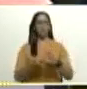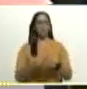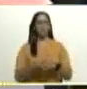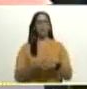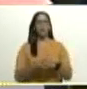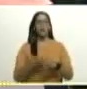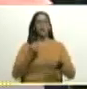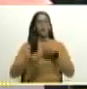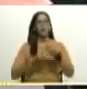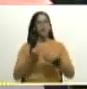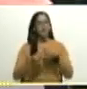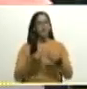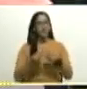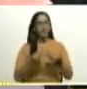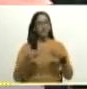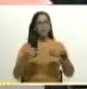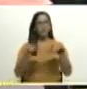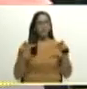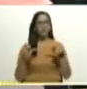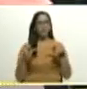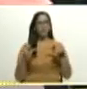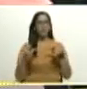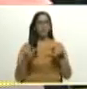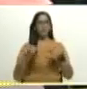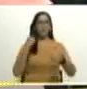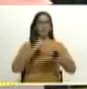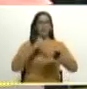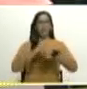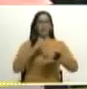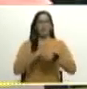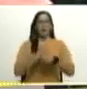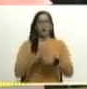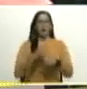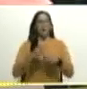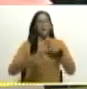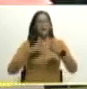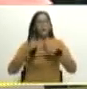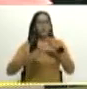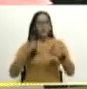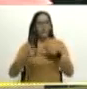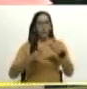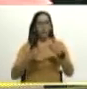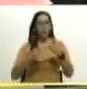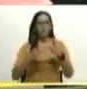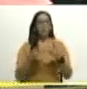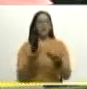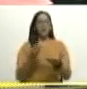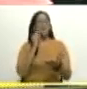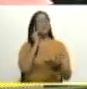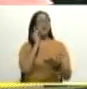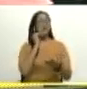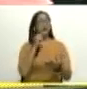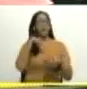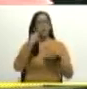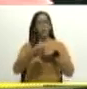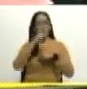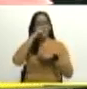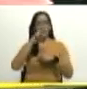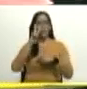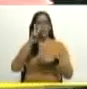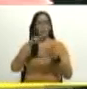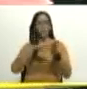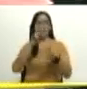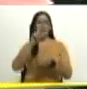es el sector del emprendimiento productivo, que ha experimentado, sobre todo después del año 2021,